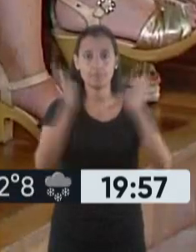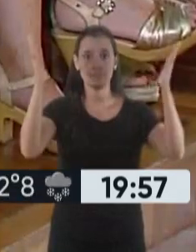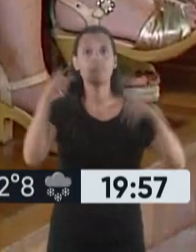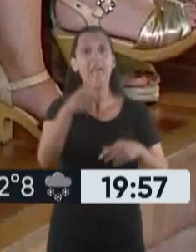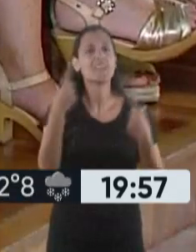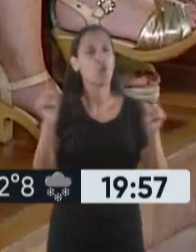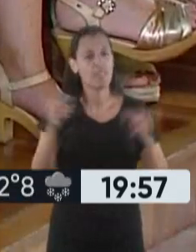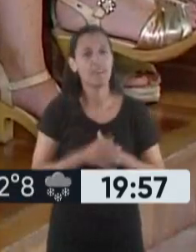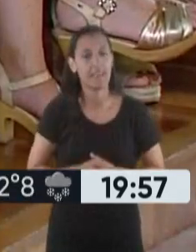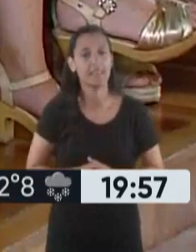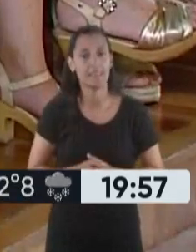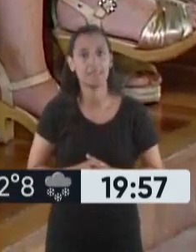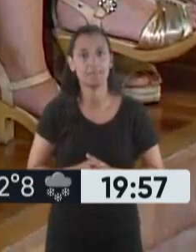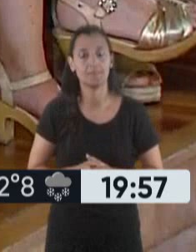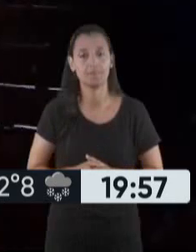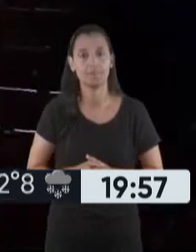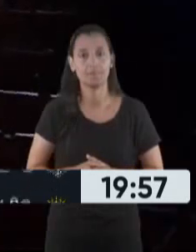Esa fue la diferencia.